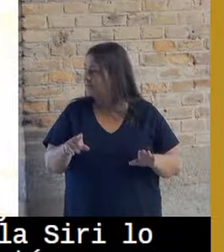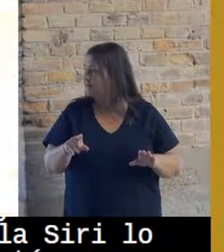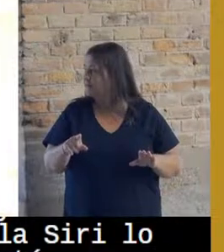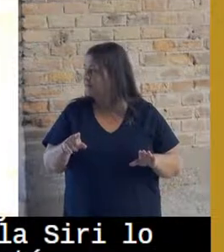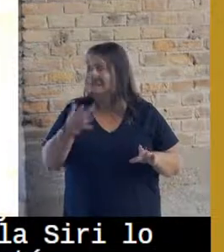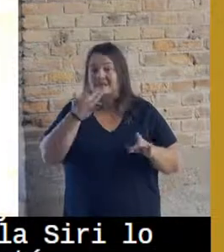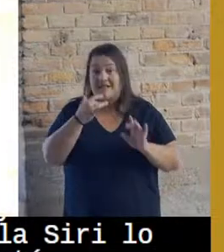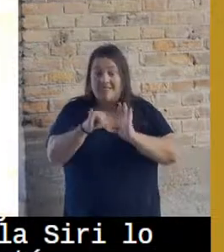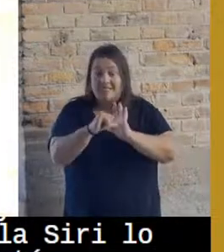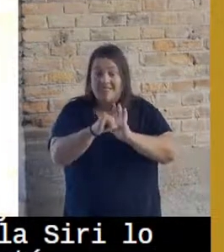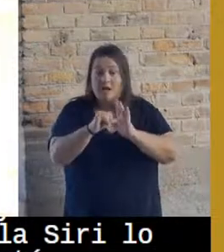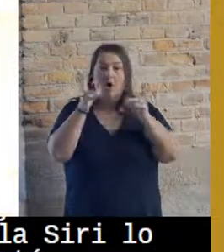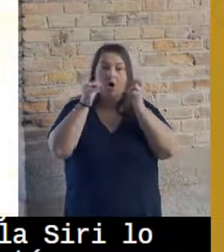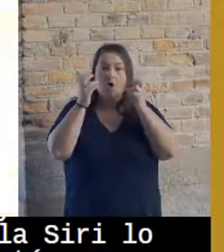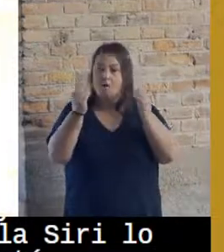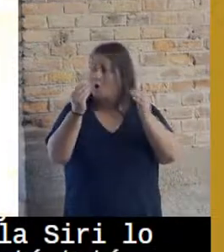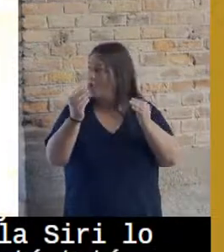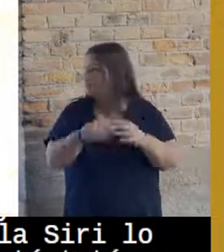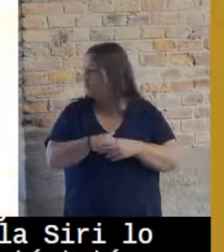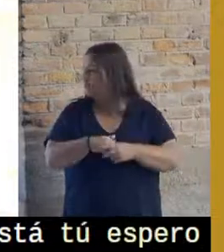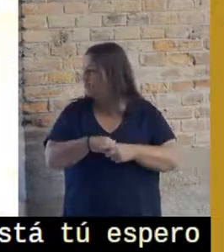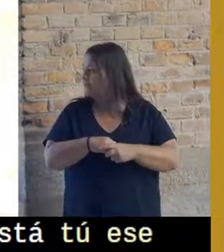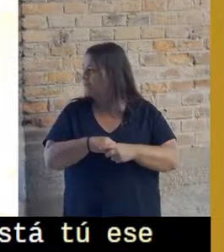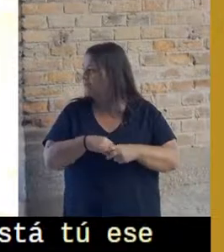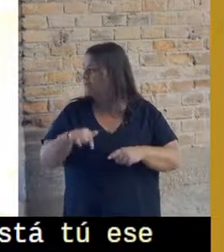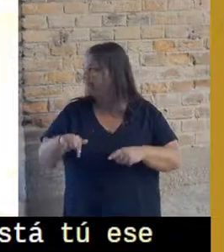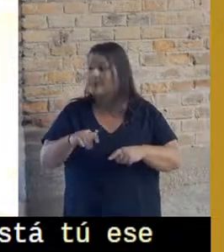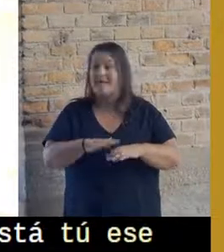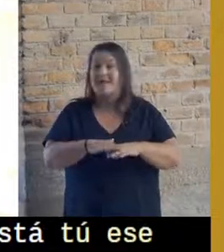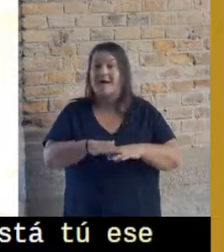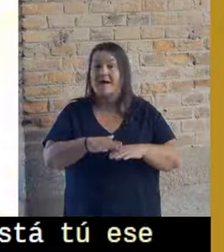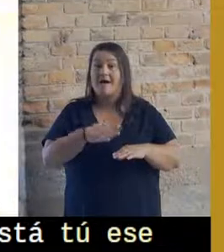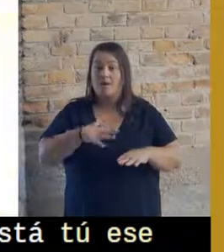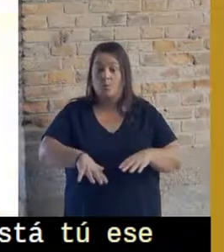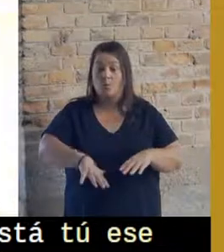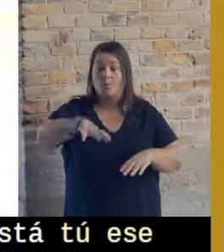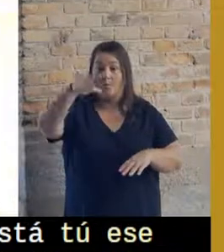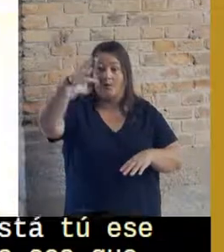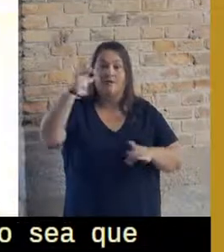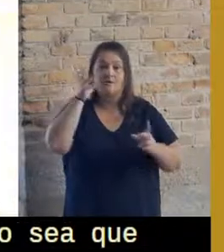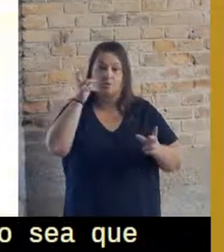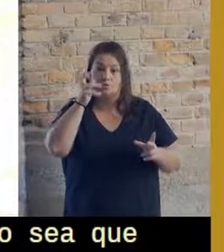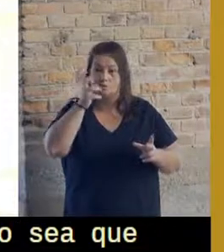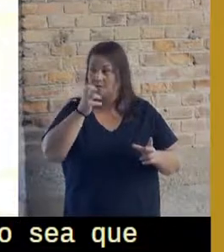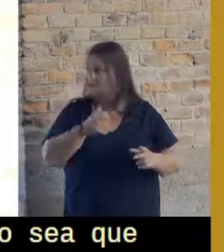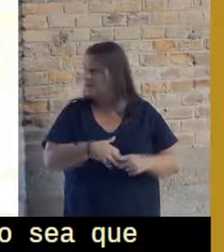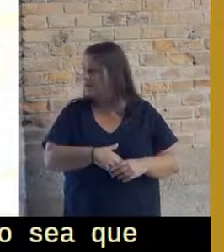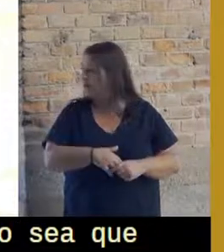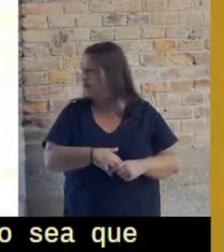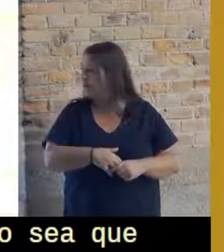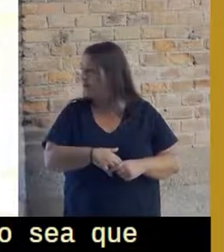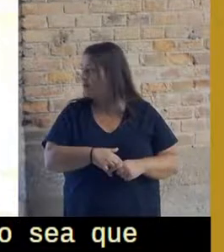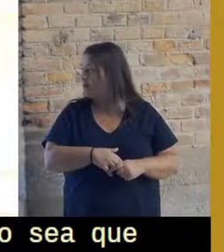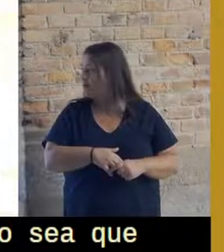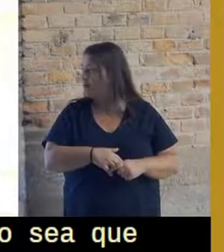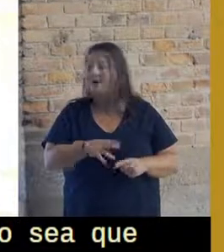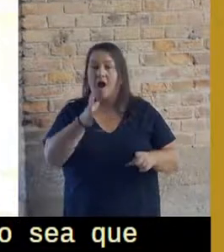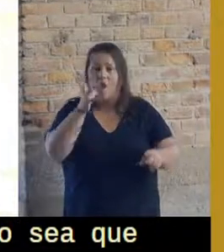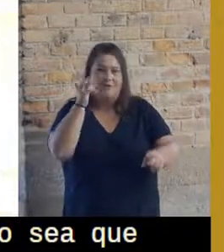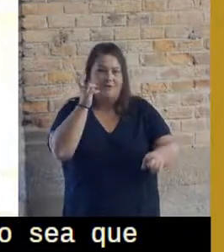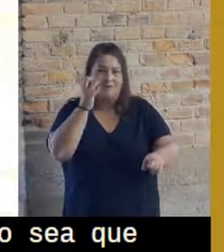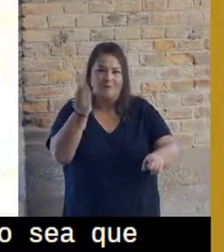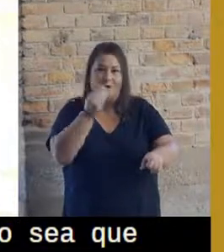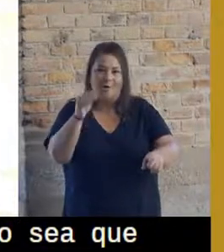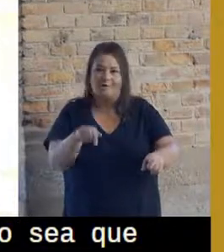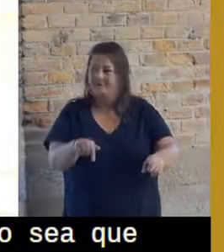está tú tú ese pero veis que esto es para lo que pone para arriba o sea que esto también de aquí ahora